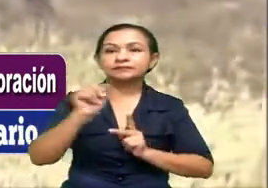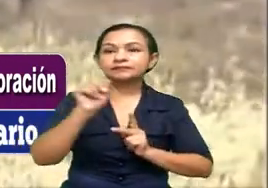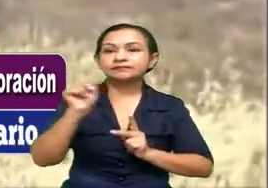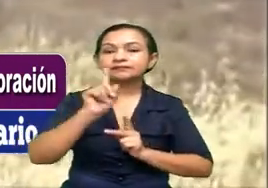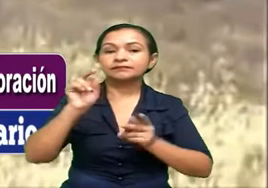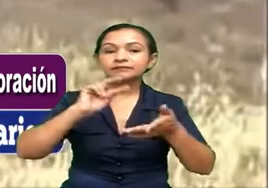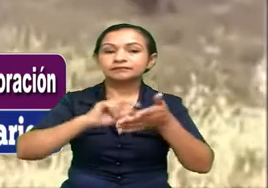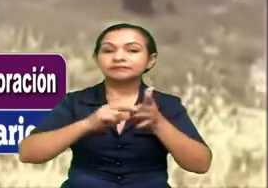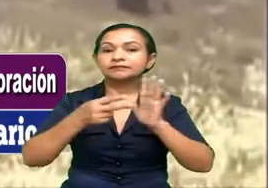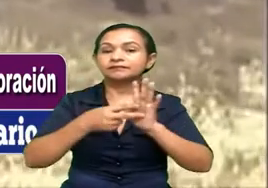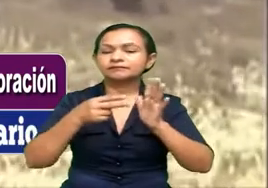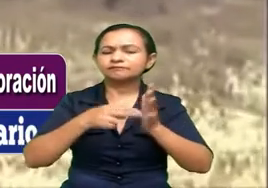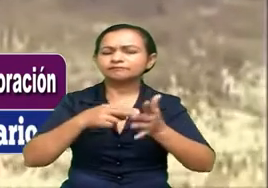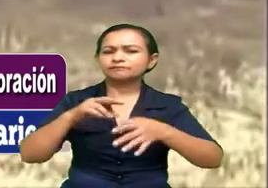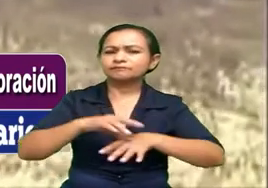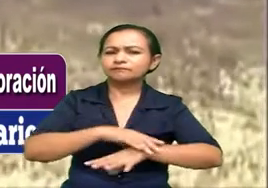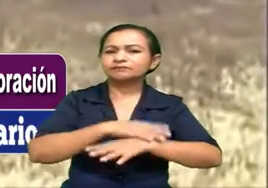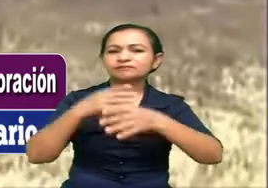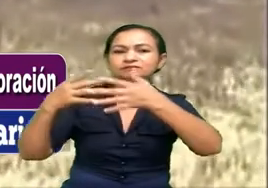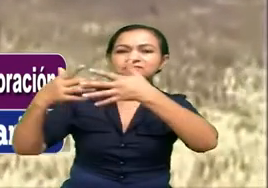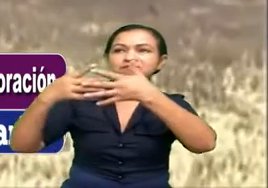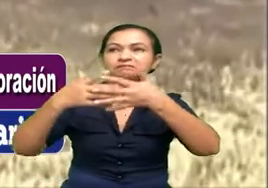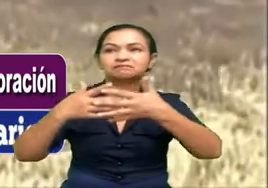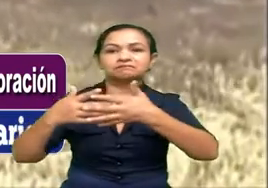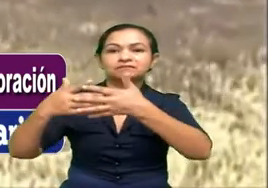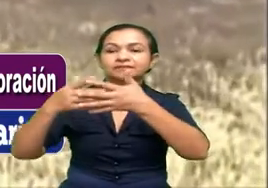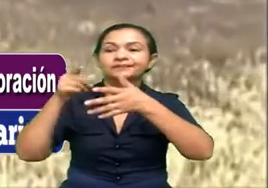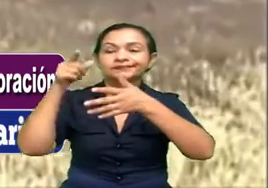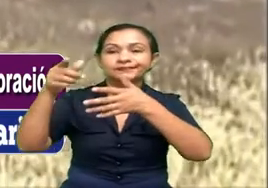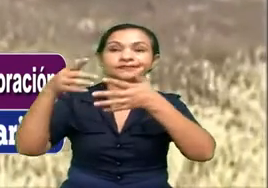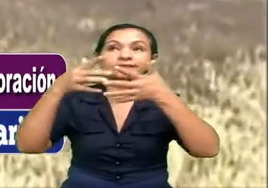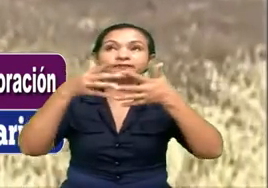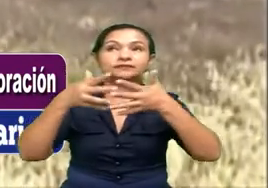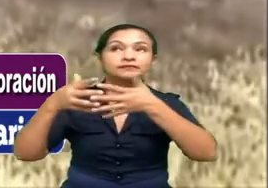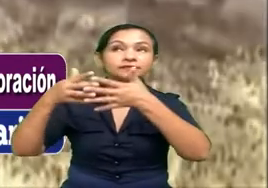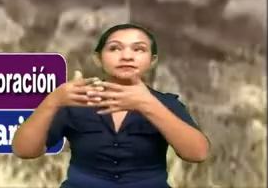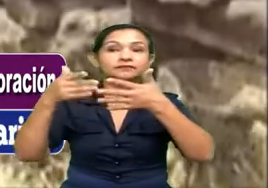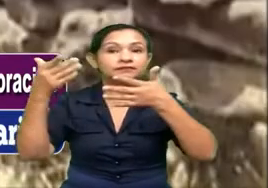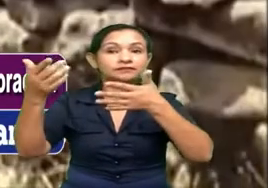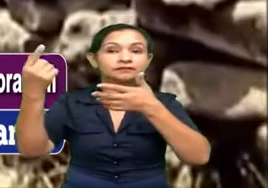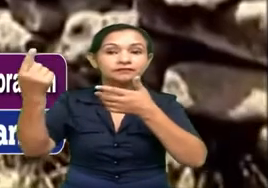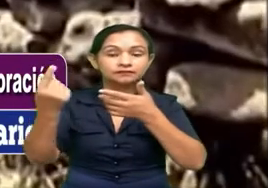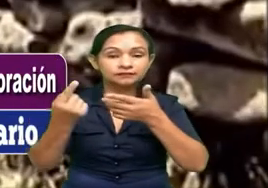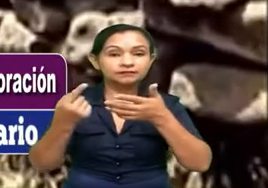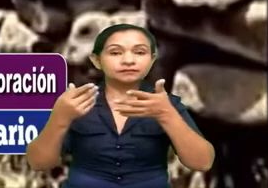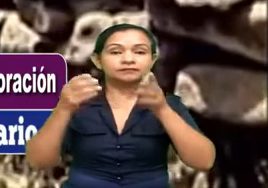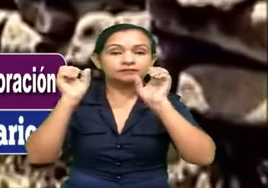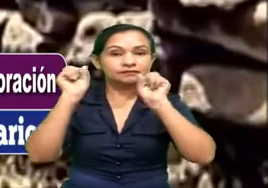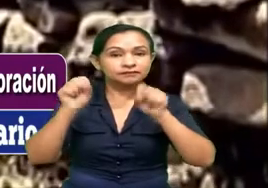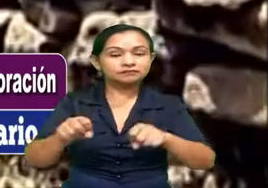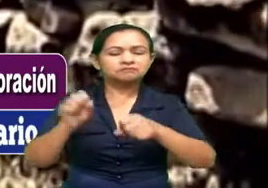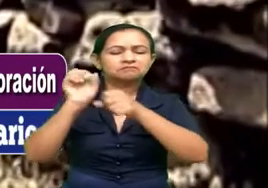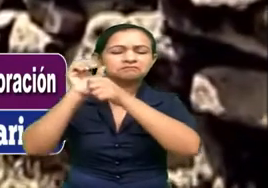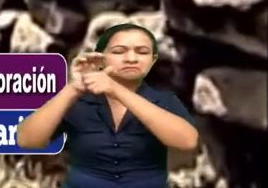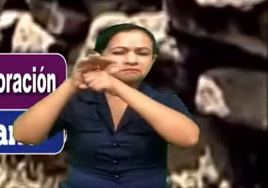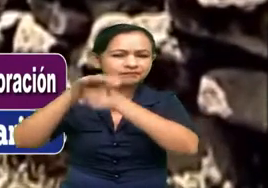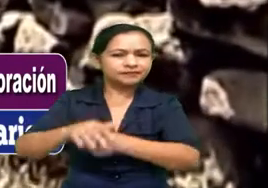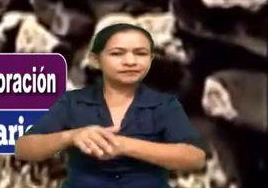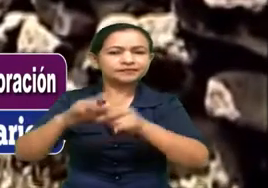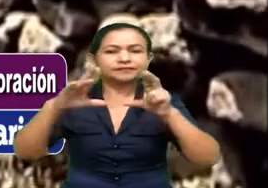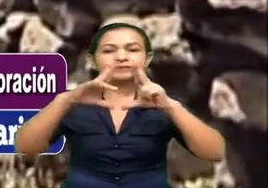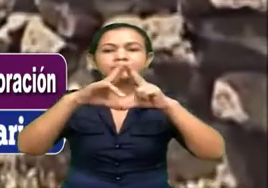símbolo que refleja que el norteamericano, el imperialista, el injerencista puede ser derrotado en las